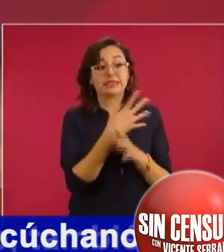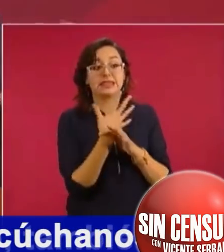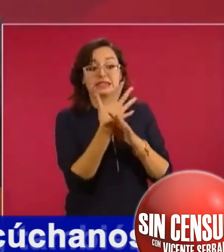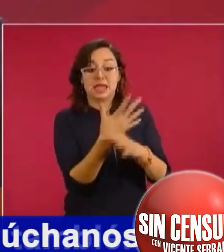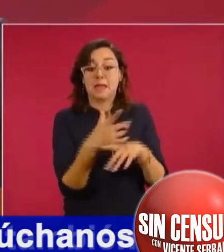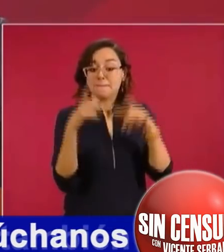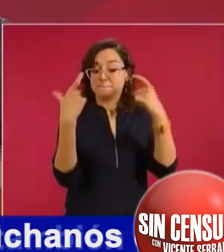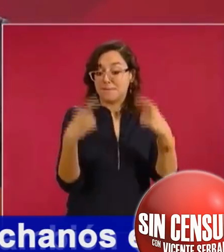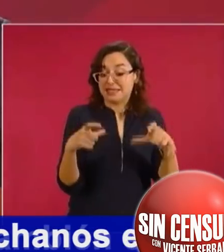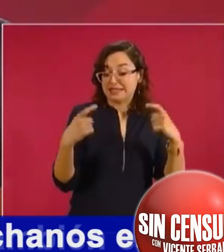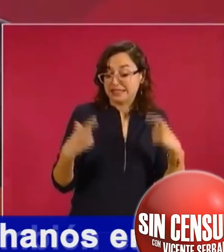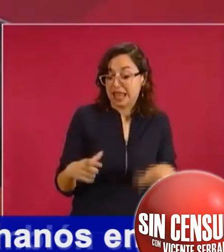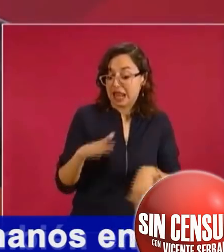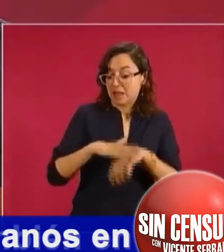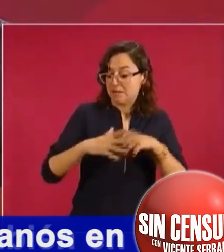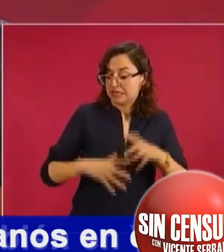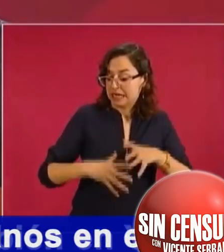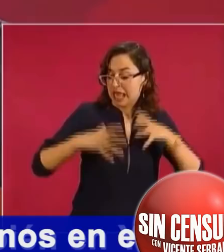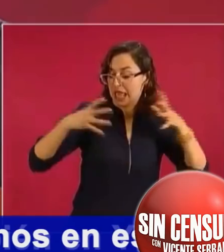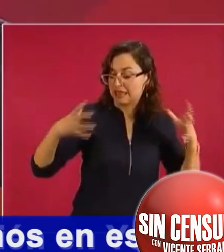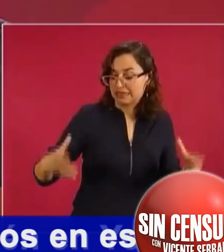porque no alcanza.